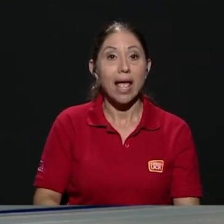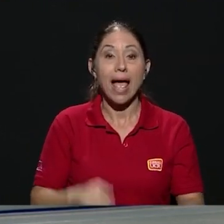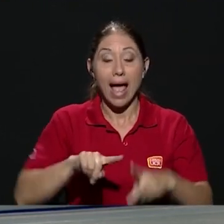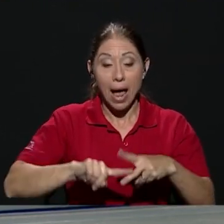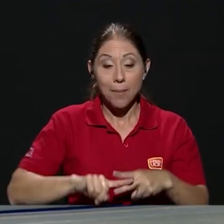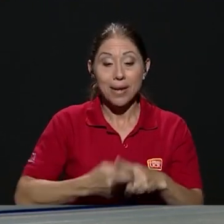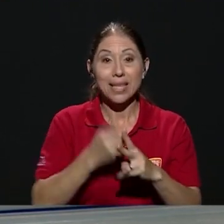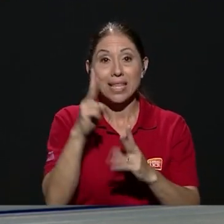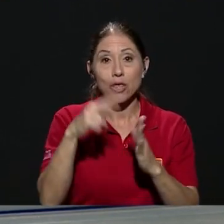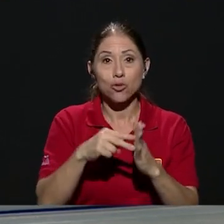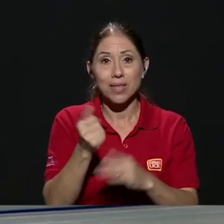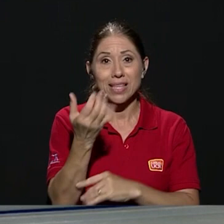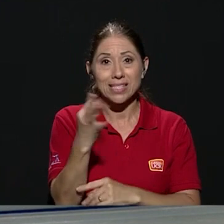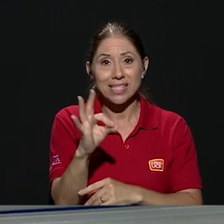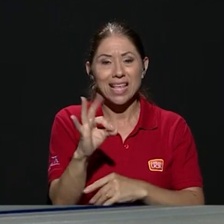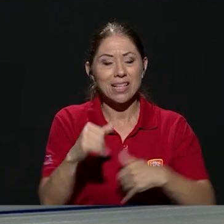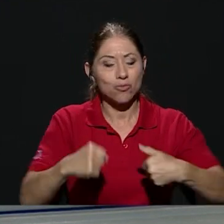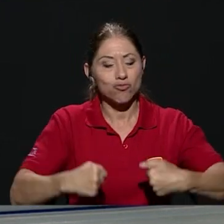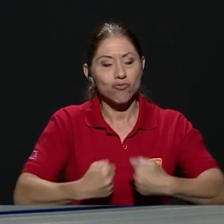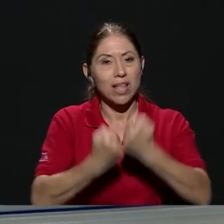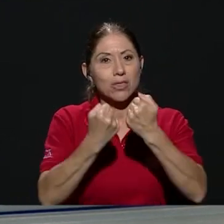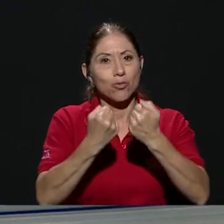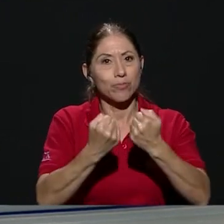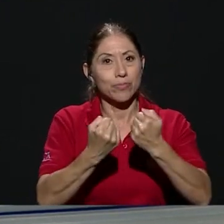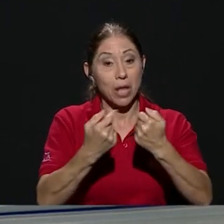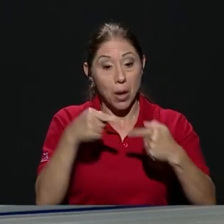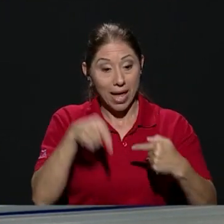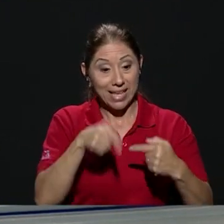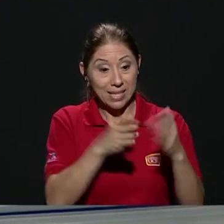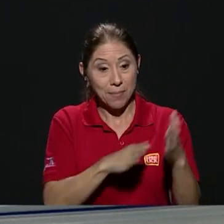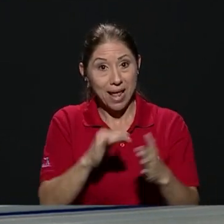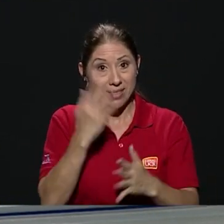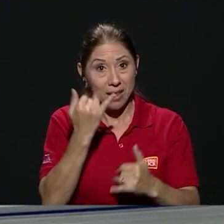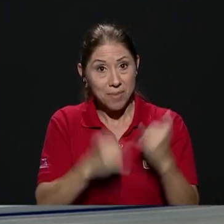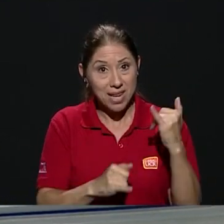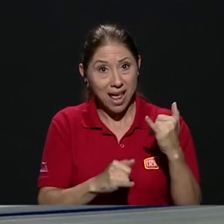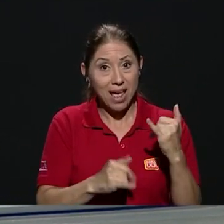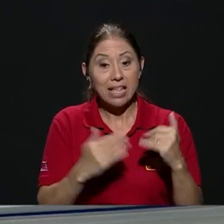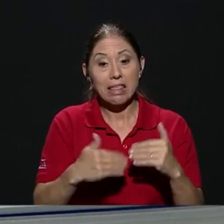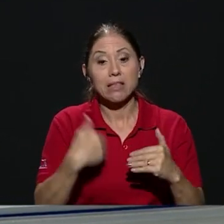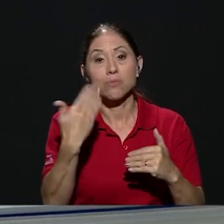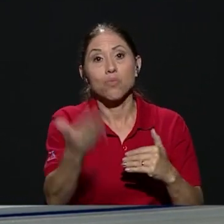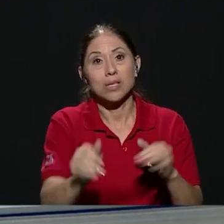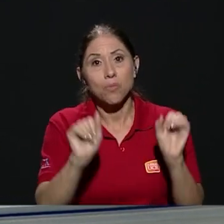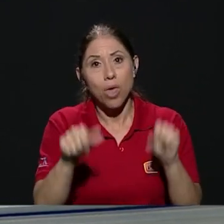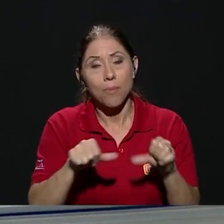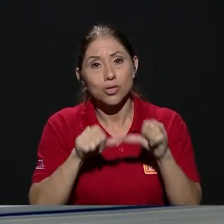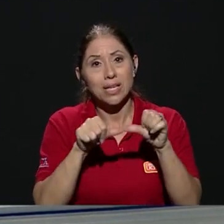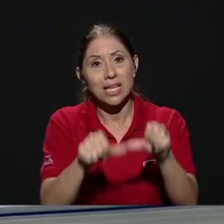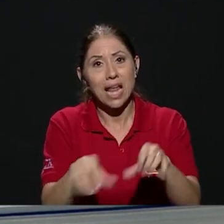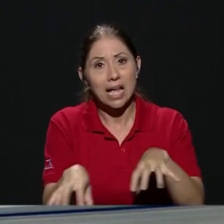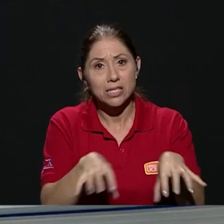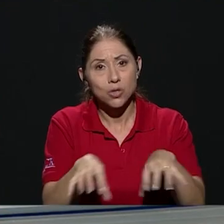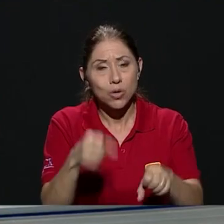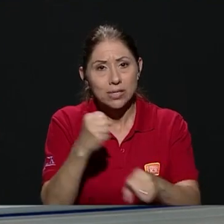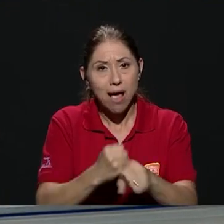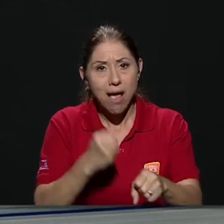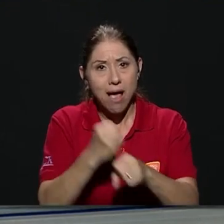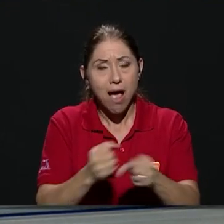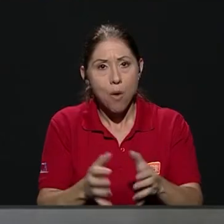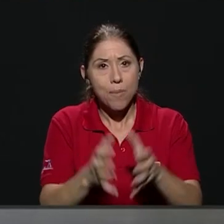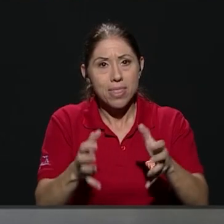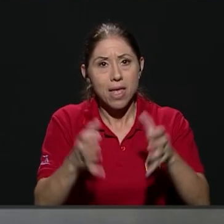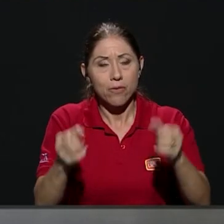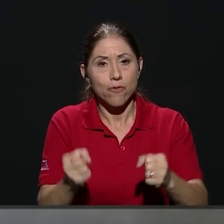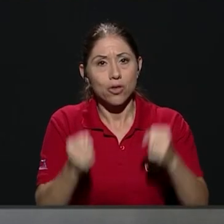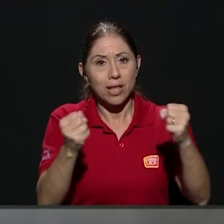a partir del 2019, ¿verdad? Que este plan termina, podamos seguir con las acciones y aumentándolas y fortaleciéndolas.